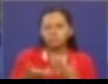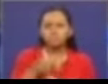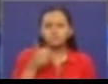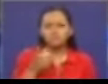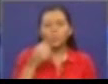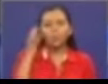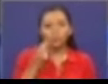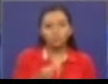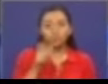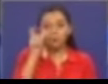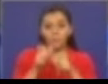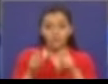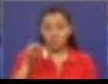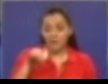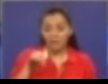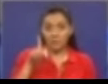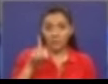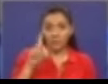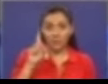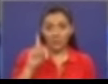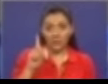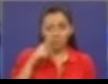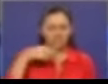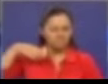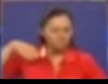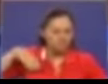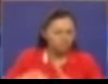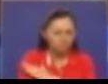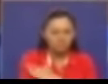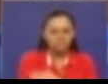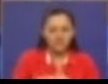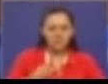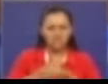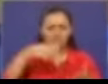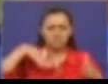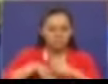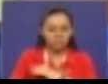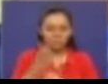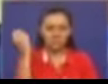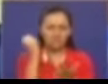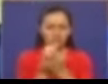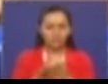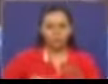grupo Mariátegui del MPD irrumpieron en la sala hasta con armas